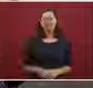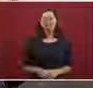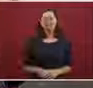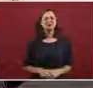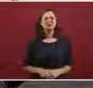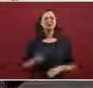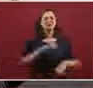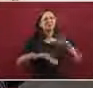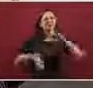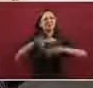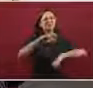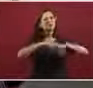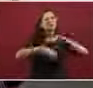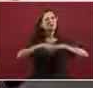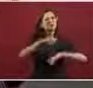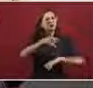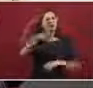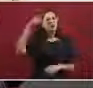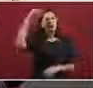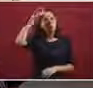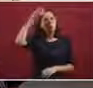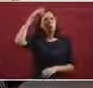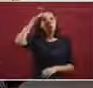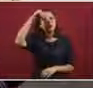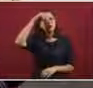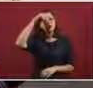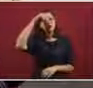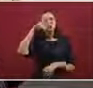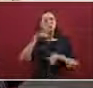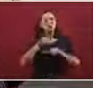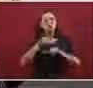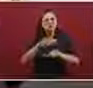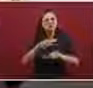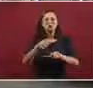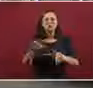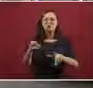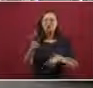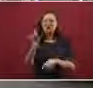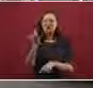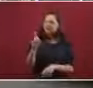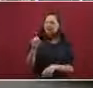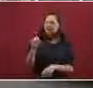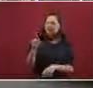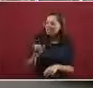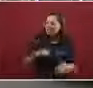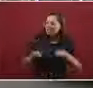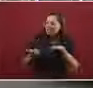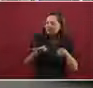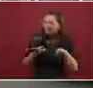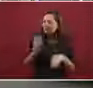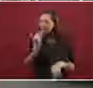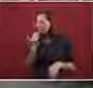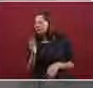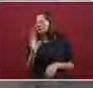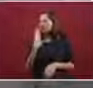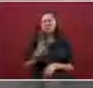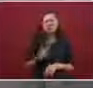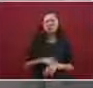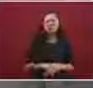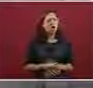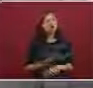opinaba sobre el desempeño de las Fuerzas Armadas y se le